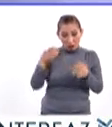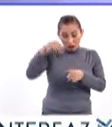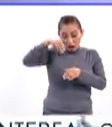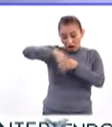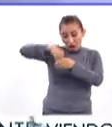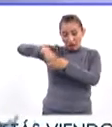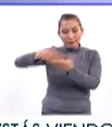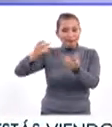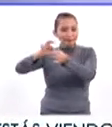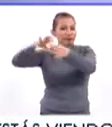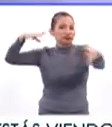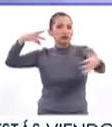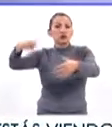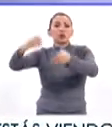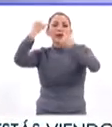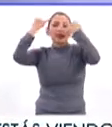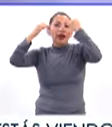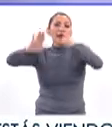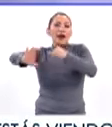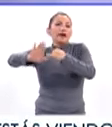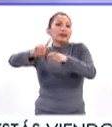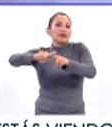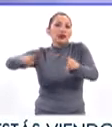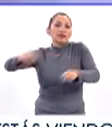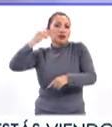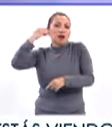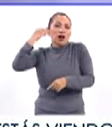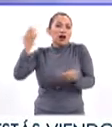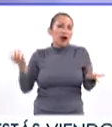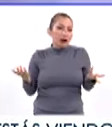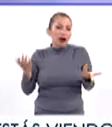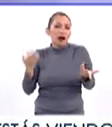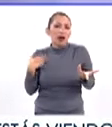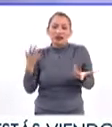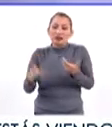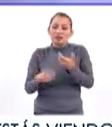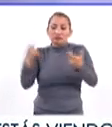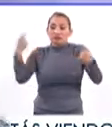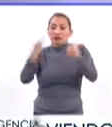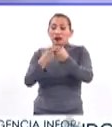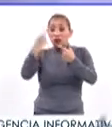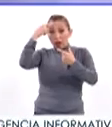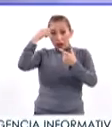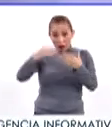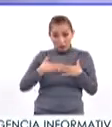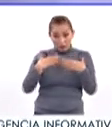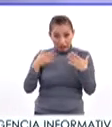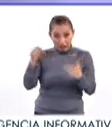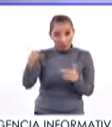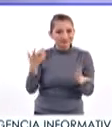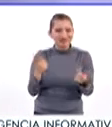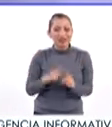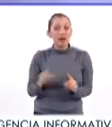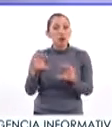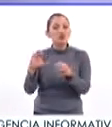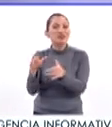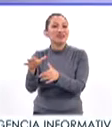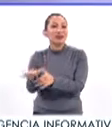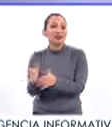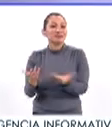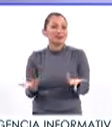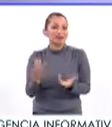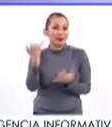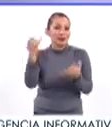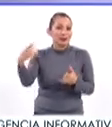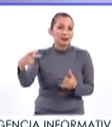urna, pues rompes todo el esquema ideológico de Oaxaca, rompes todo el esquema de credibilidad incluso de una elección comunitaria y en esta